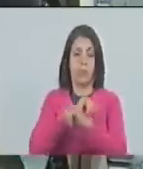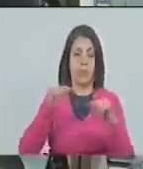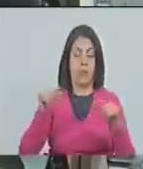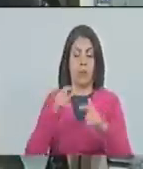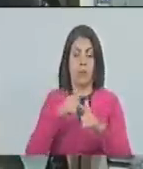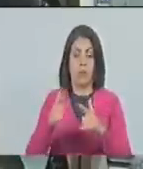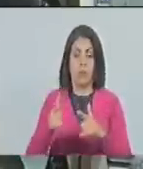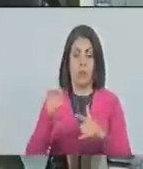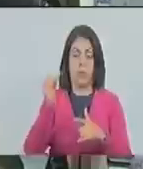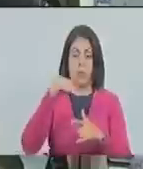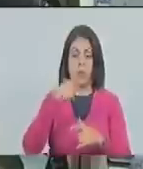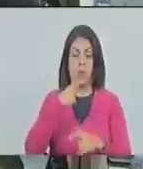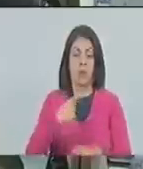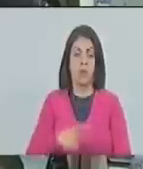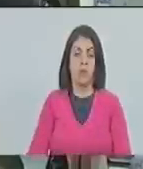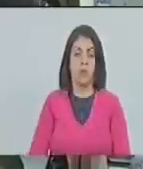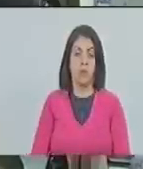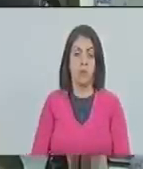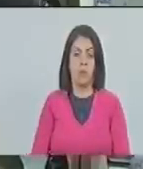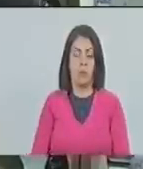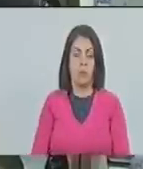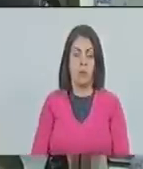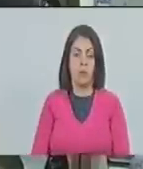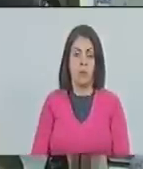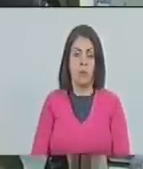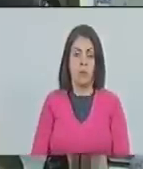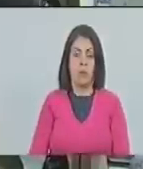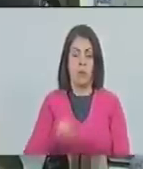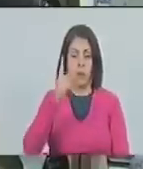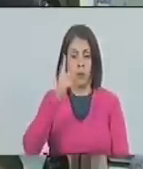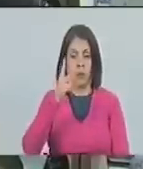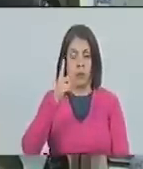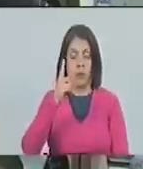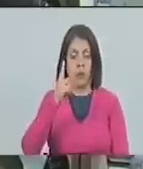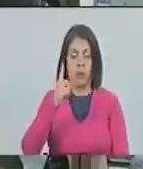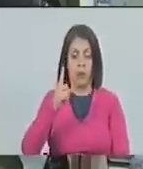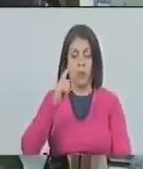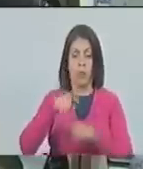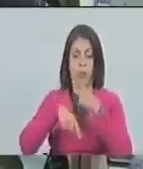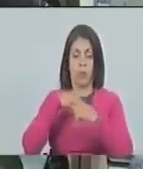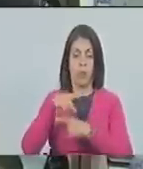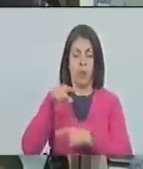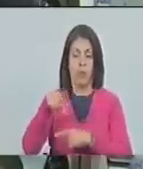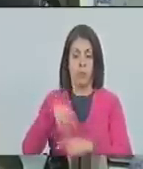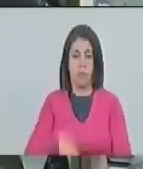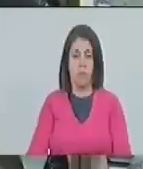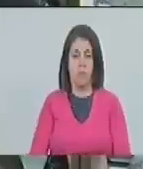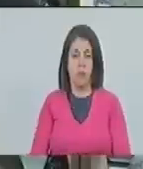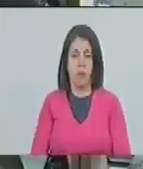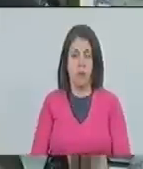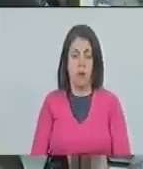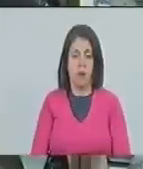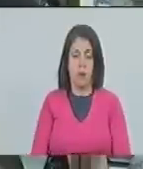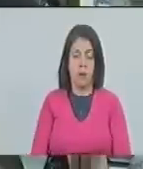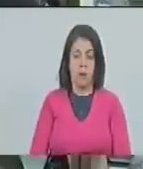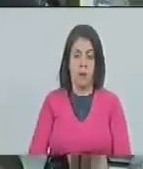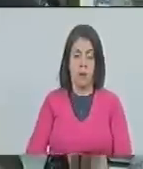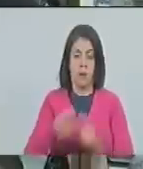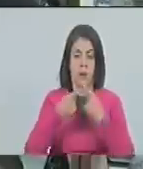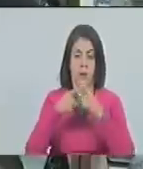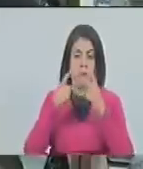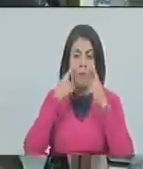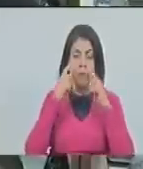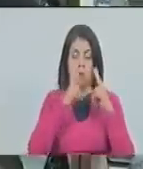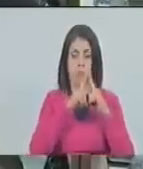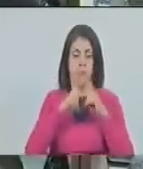Bueno, yo traje dos citas acá, que no son de ningún chavista. Ah, la primera cita es de Aníbal Romero, ¿tá? Académico, conocido